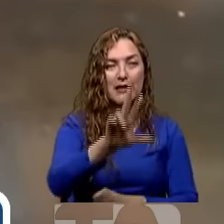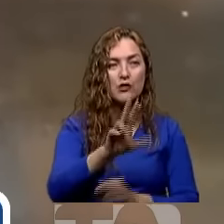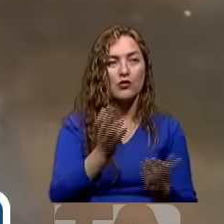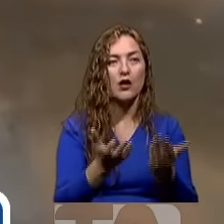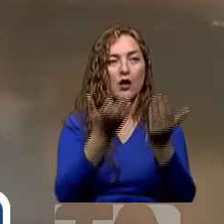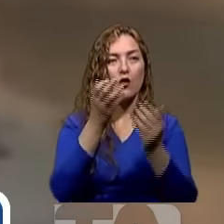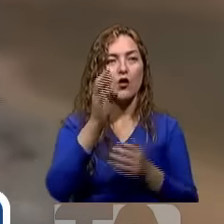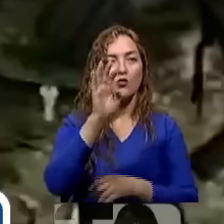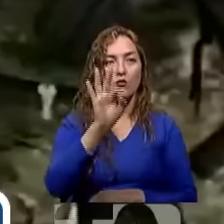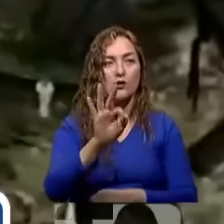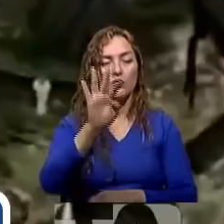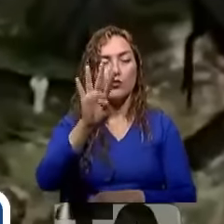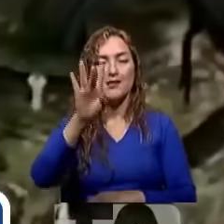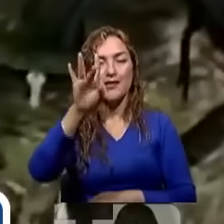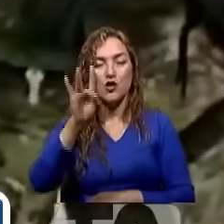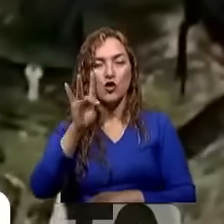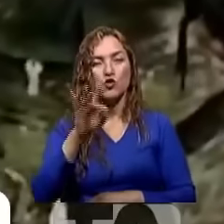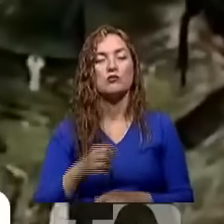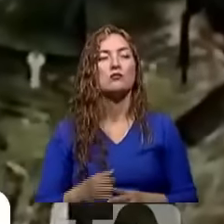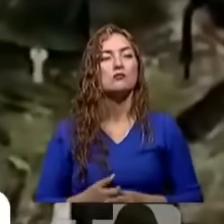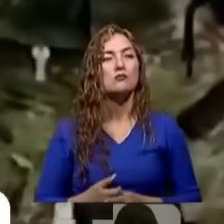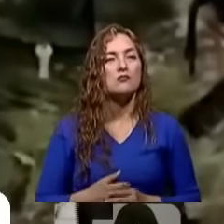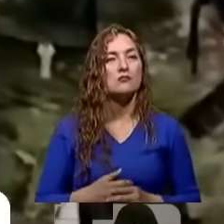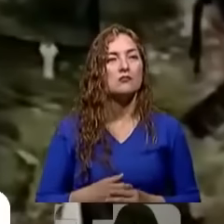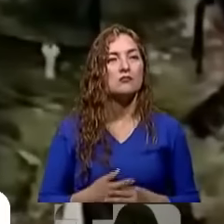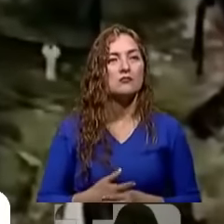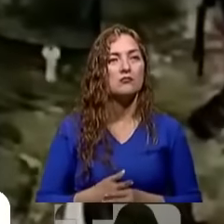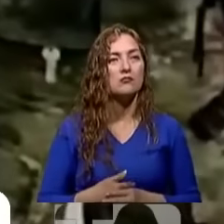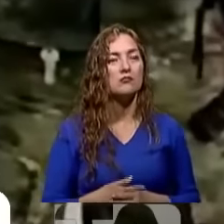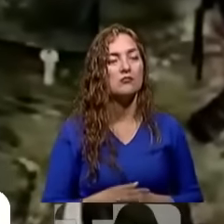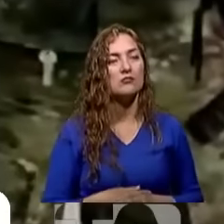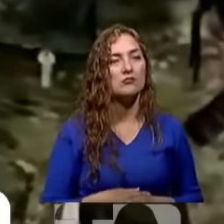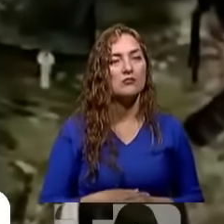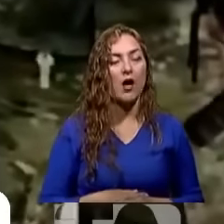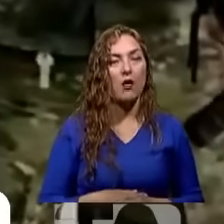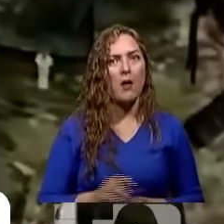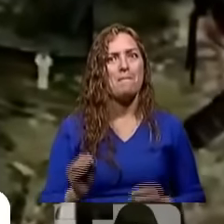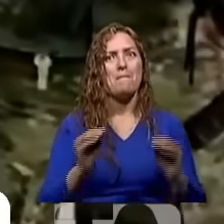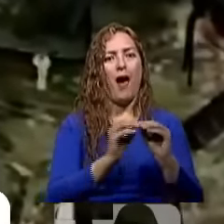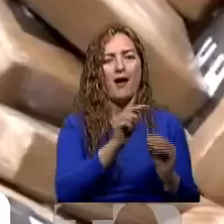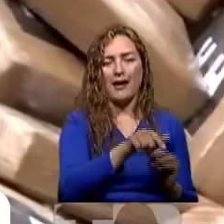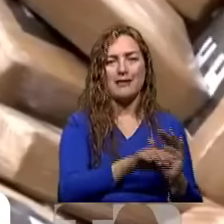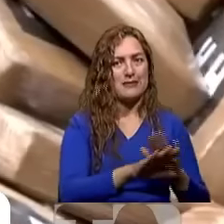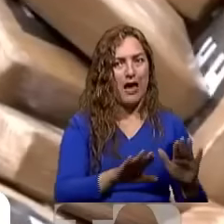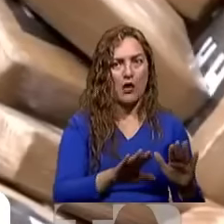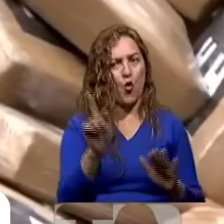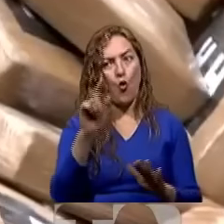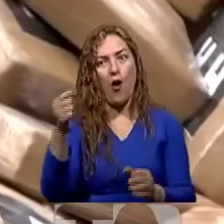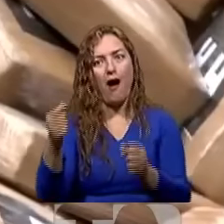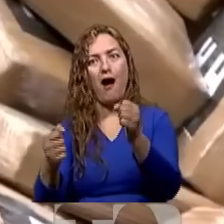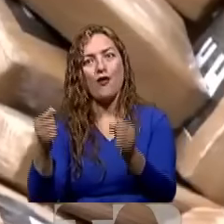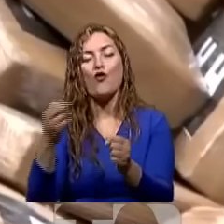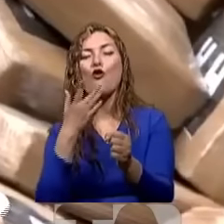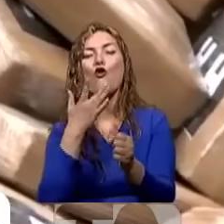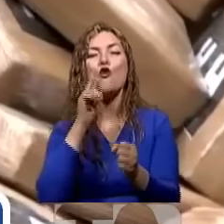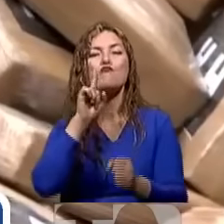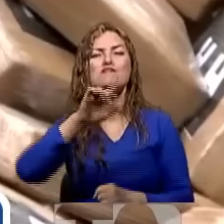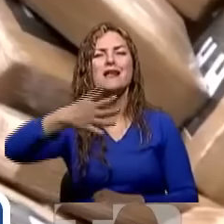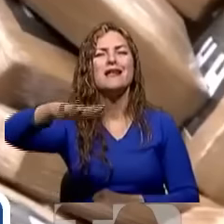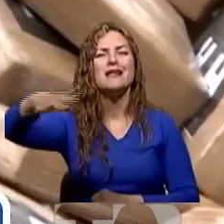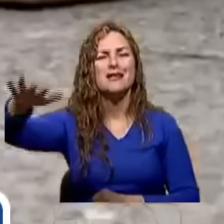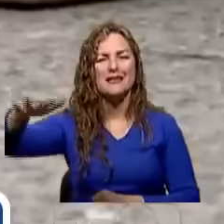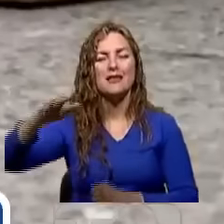3,948 kilos de alcaloide. Adicional a esto, se encontró una camioneta D-Max de color gris. Pero este no es el único caso